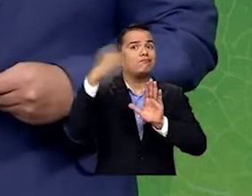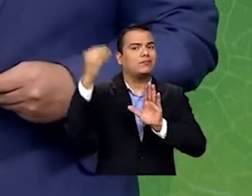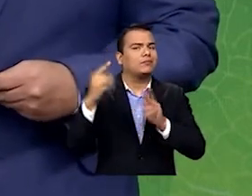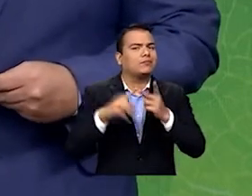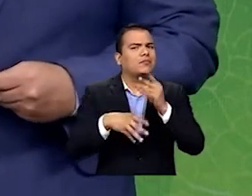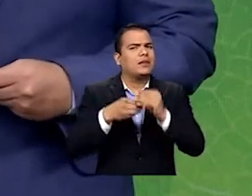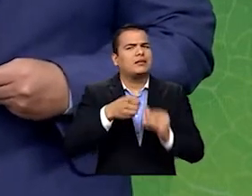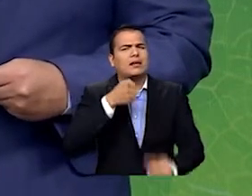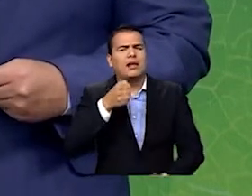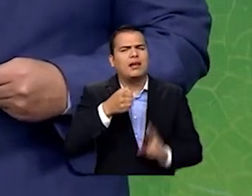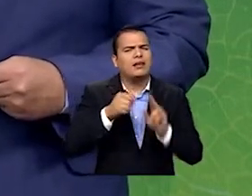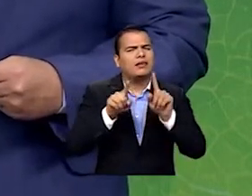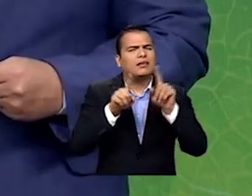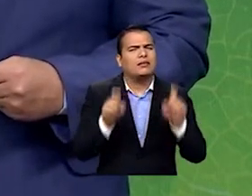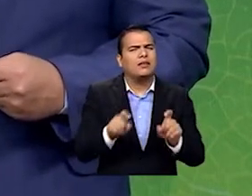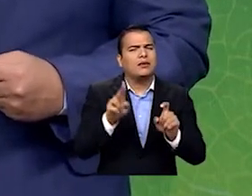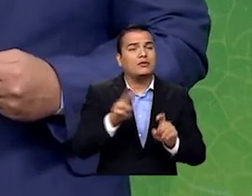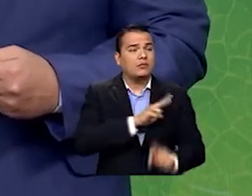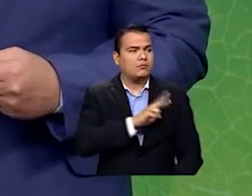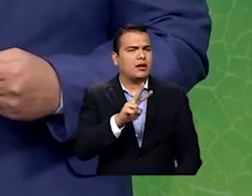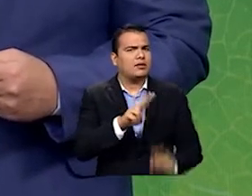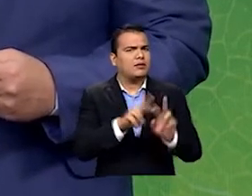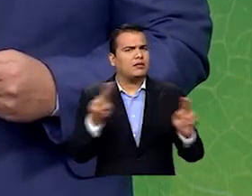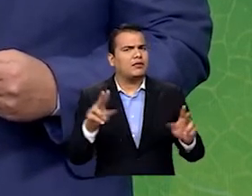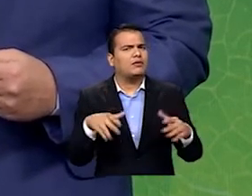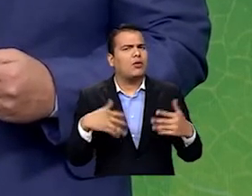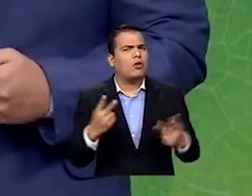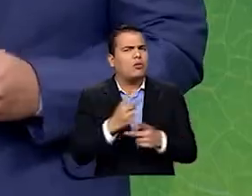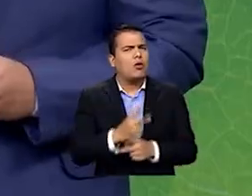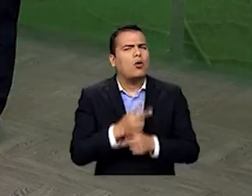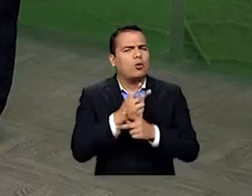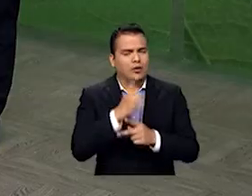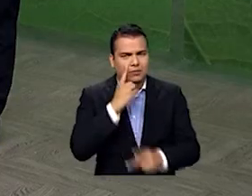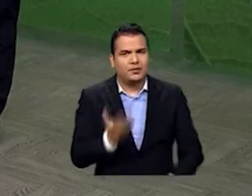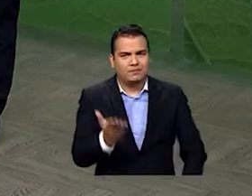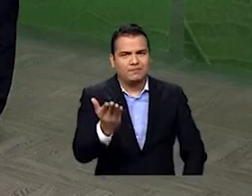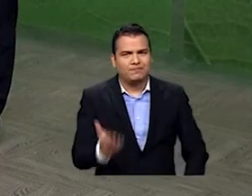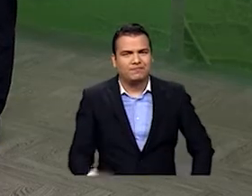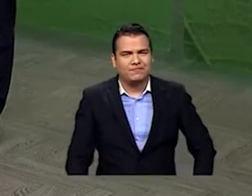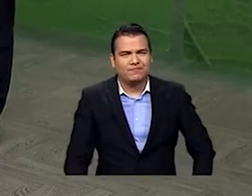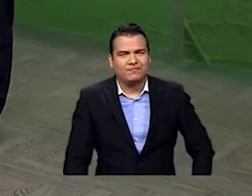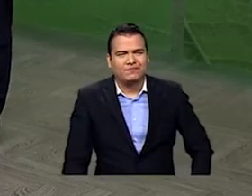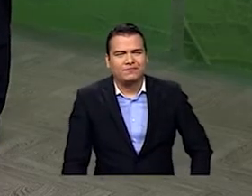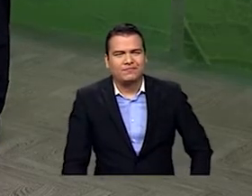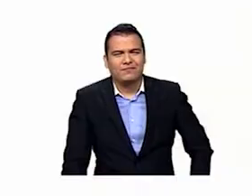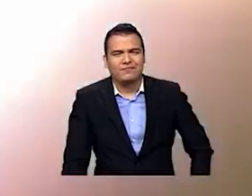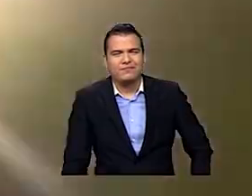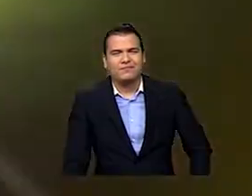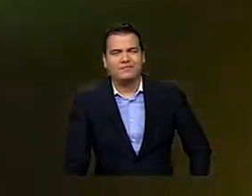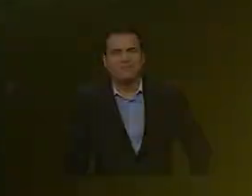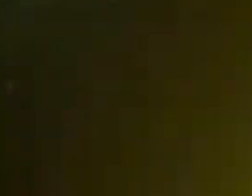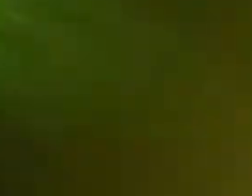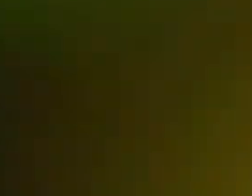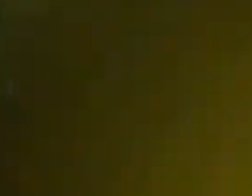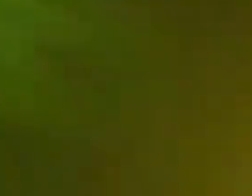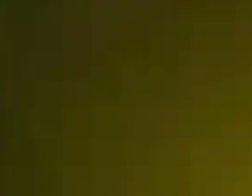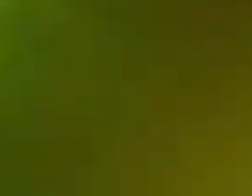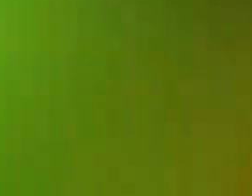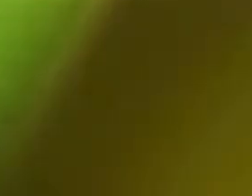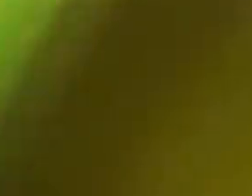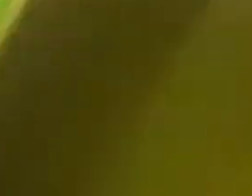de la semana, la biodiversidad del valle y qué se está haciendo para conservarla. Ya volvemos.